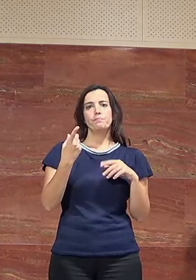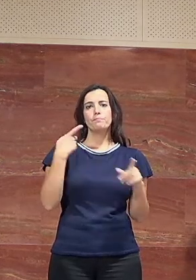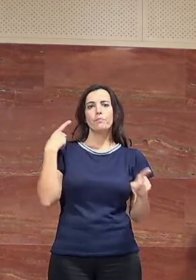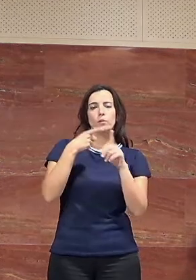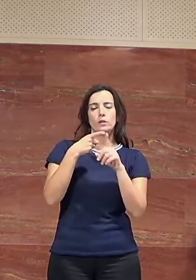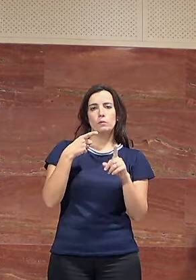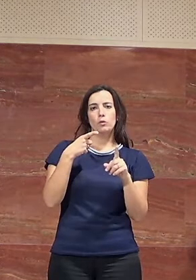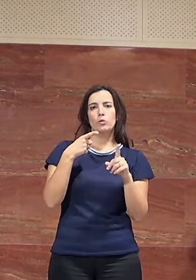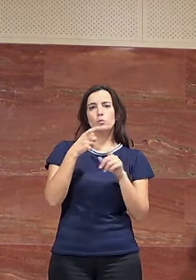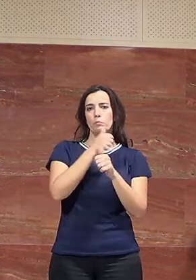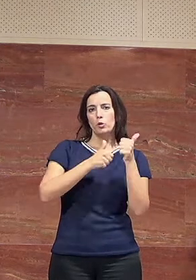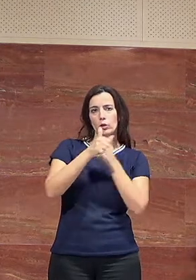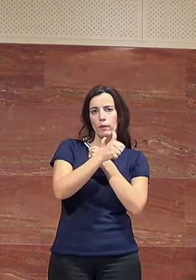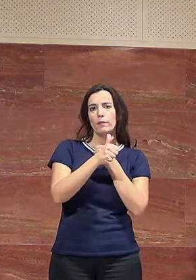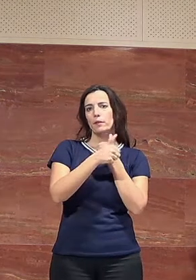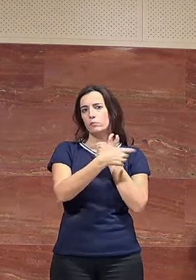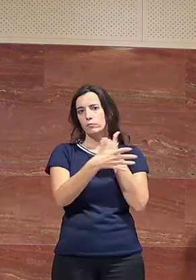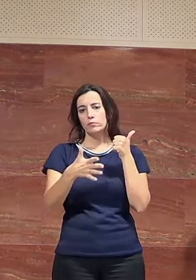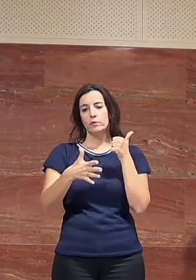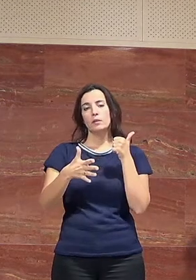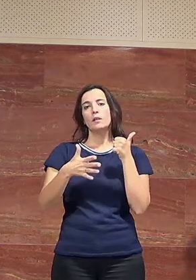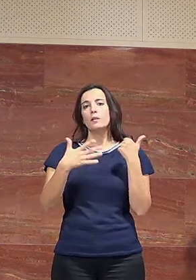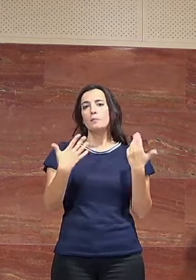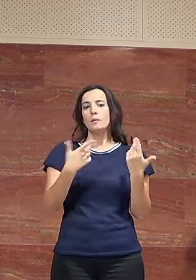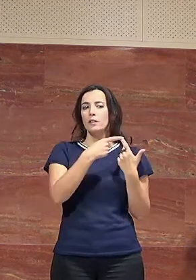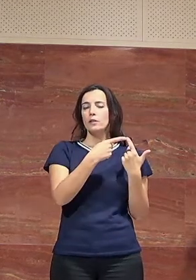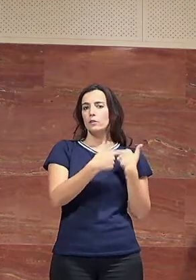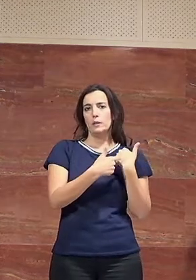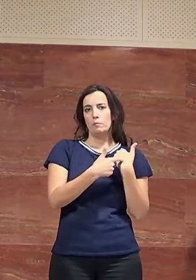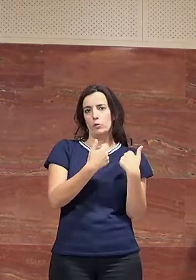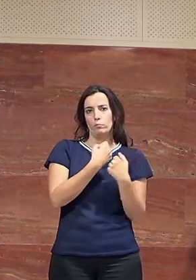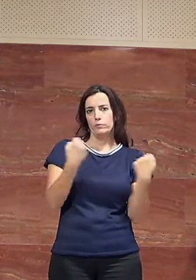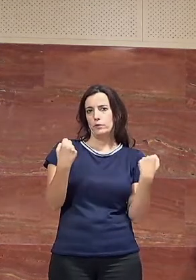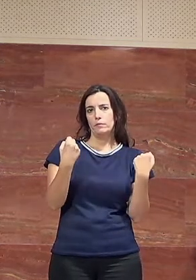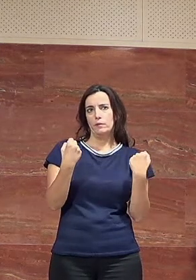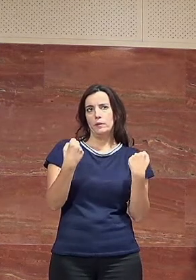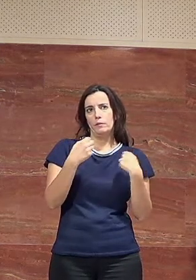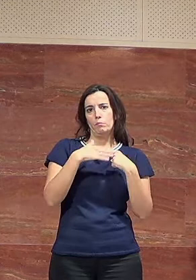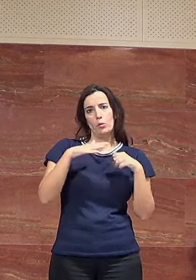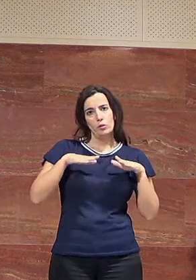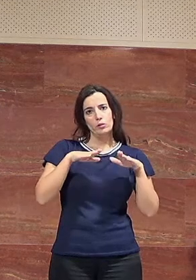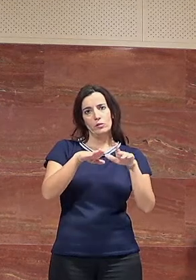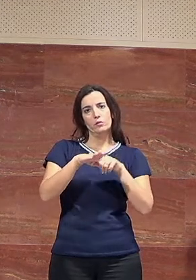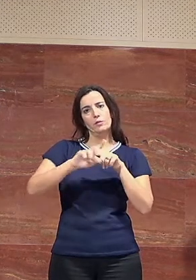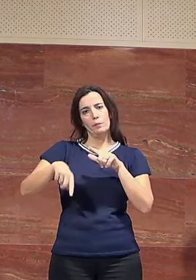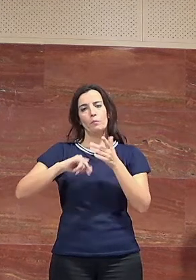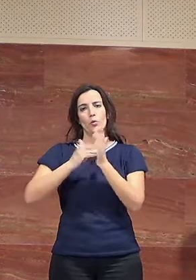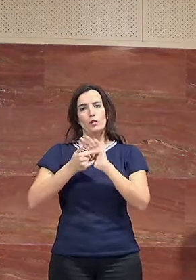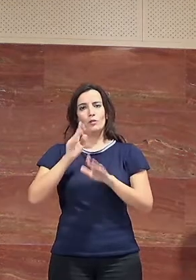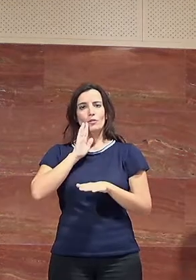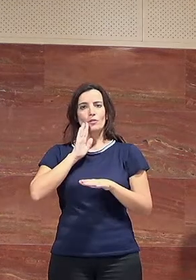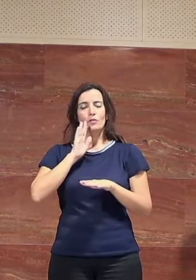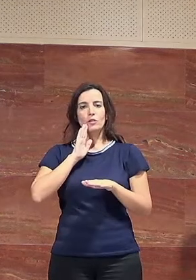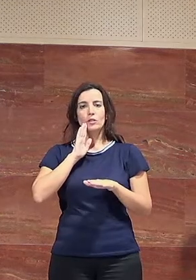objetivos de prioridades en las intervenciones, pero no había tiempo, porque en paralelo prácticamente se estaban desarrollando esos proyectos que comentábamos,